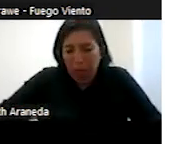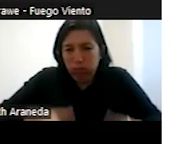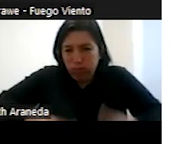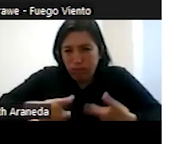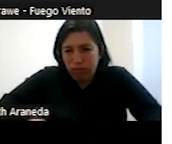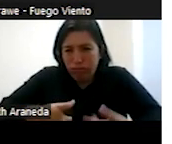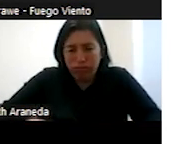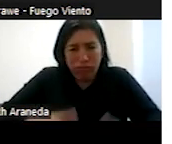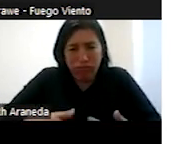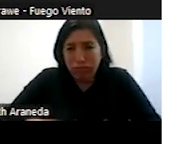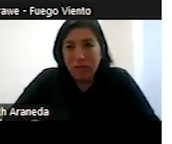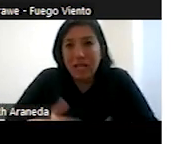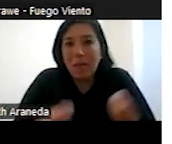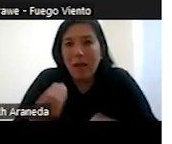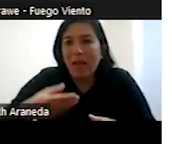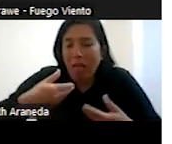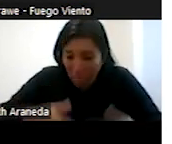que hacían que las personas